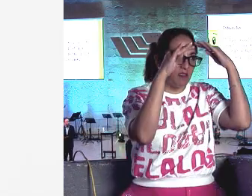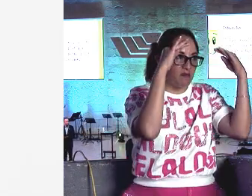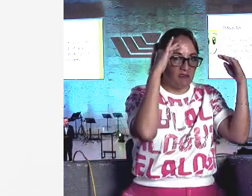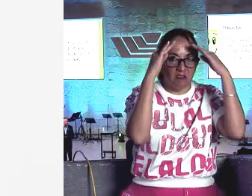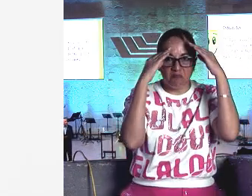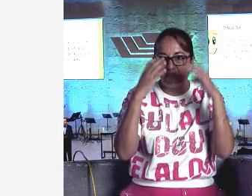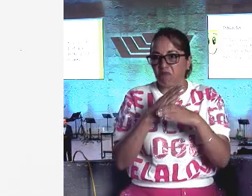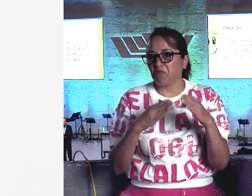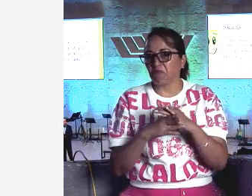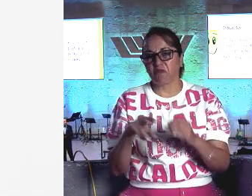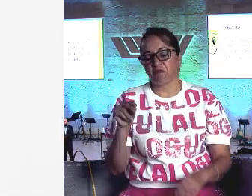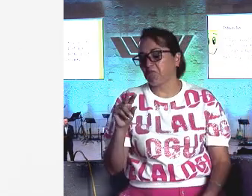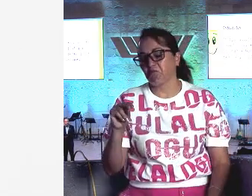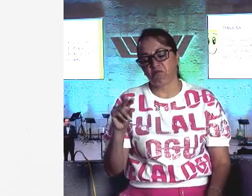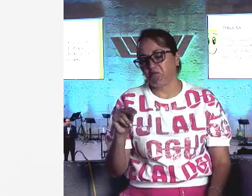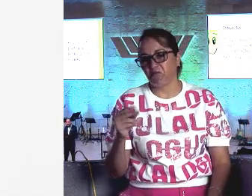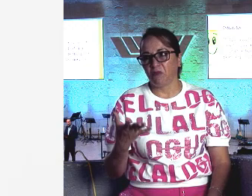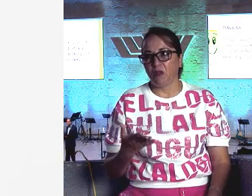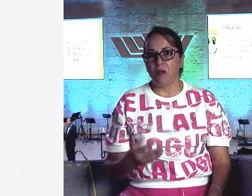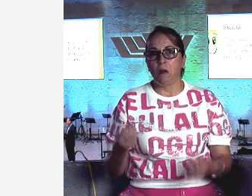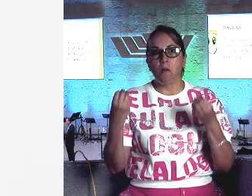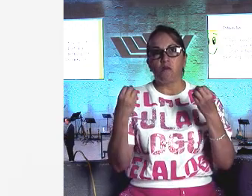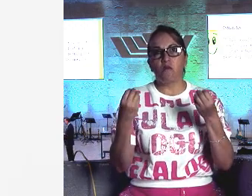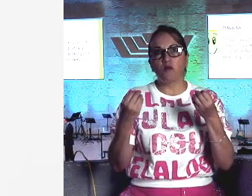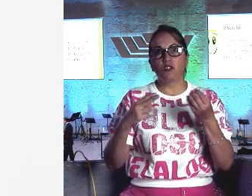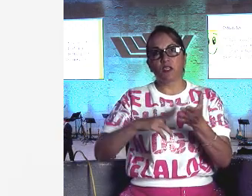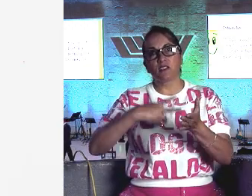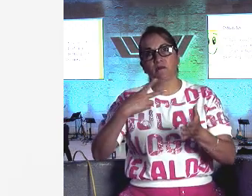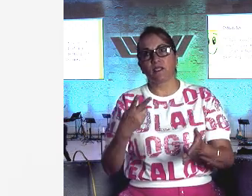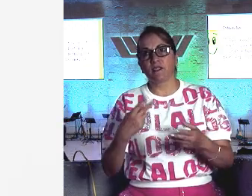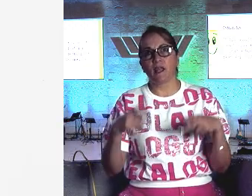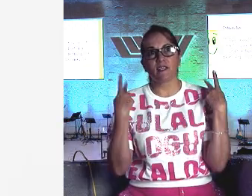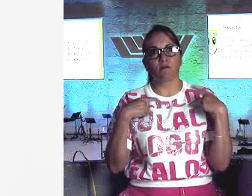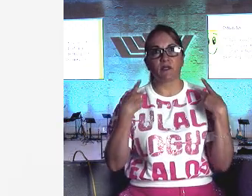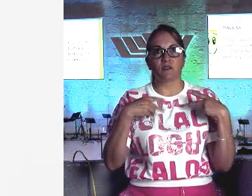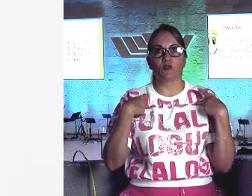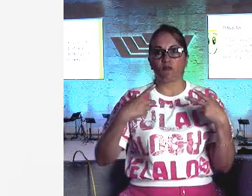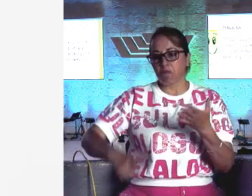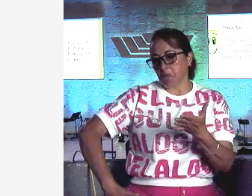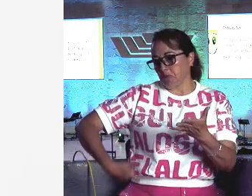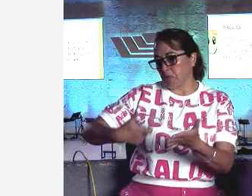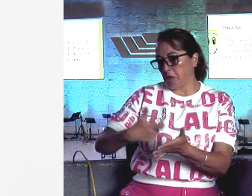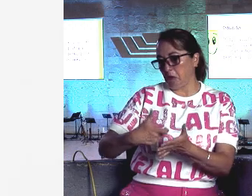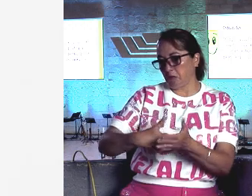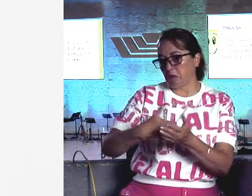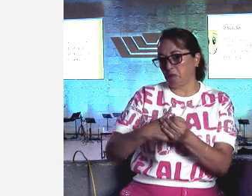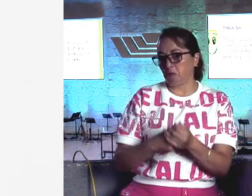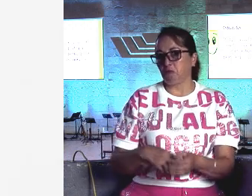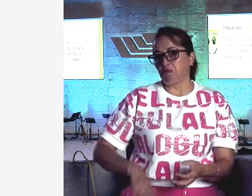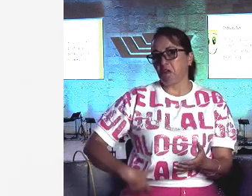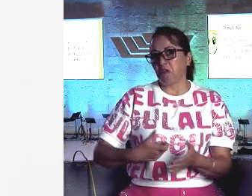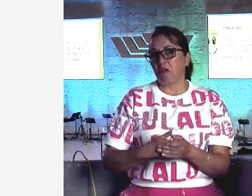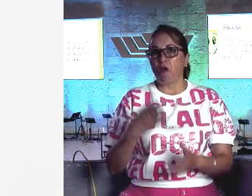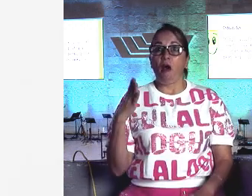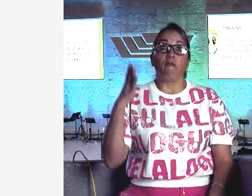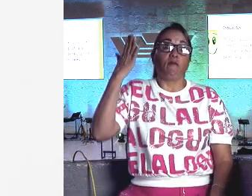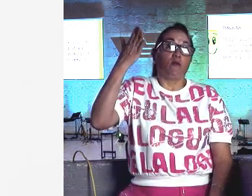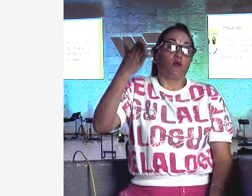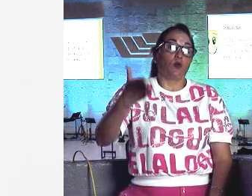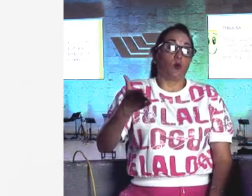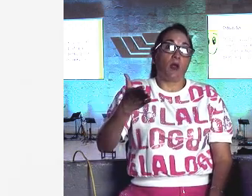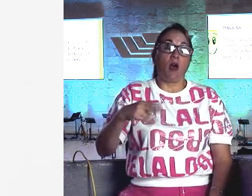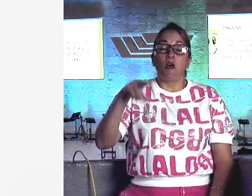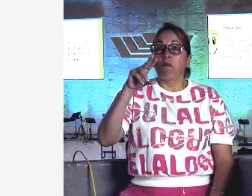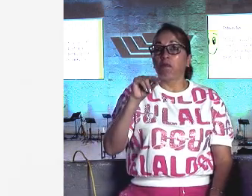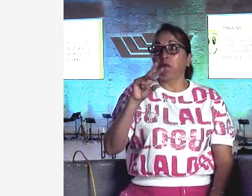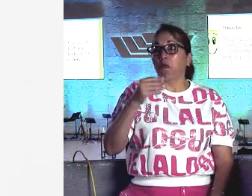equivocadas. A veces la gente gasta su dinero a futuro. Todavía no lo tiene, pero ya lo